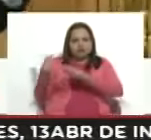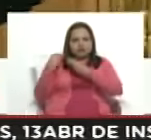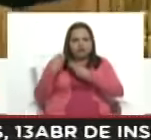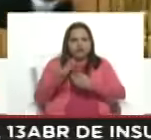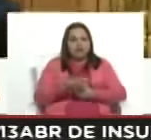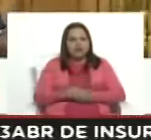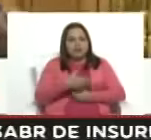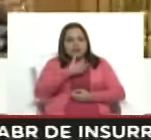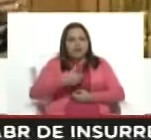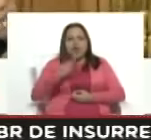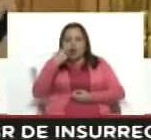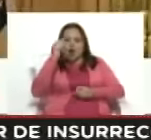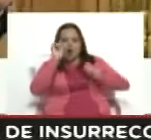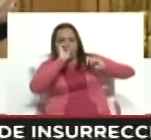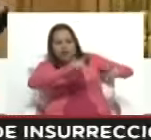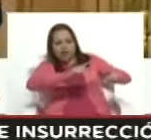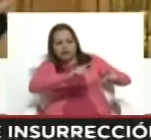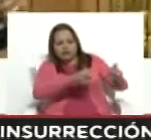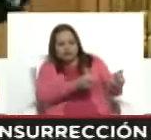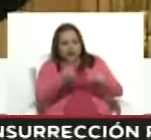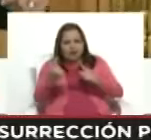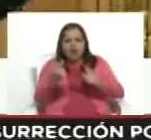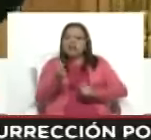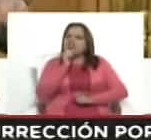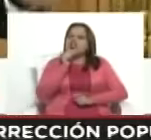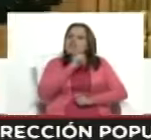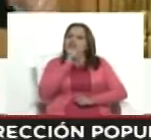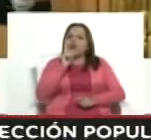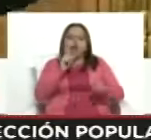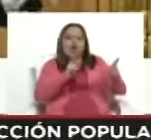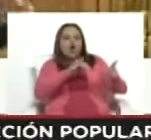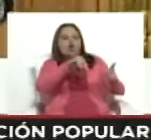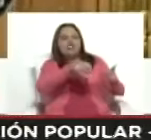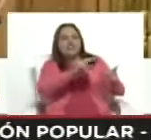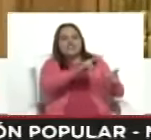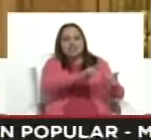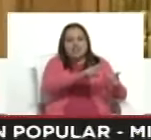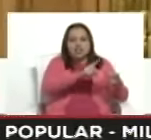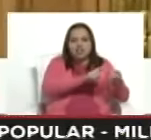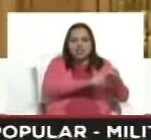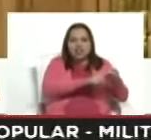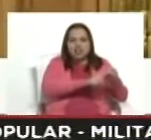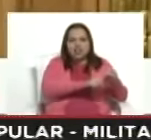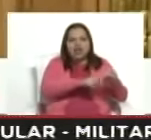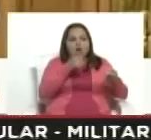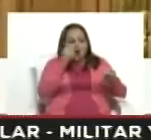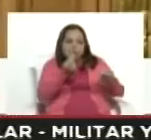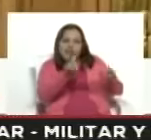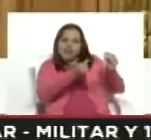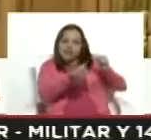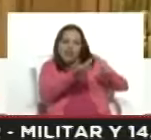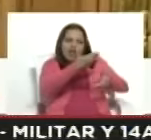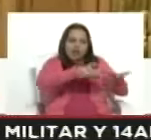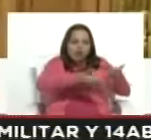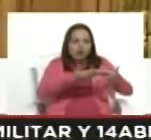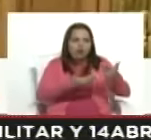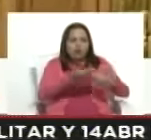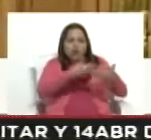dijo, está bien, vamos, ¿a quién nombramos? Y bueno, José Vicente, José Vicente, José Vicente, ese es el tipo del diálogo.